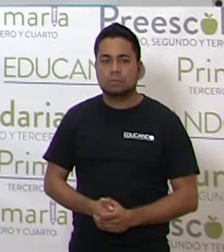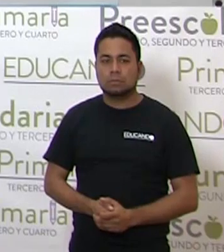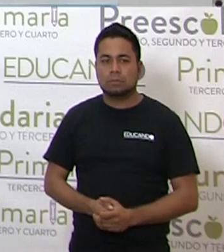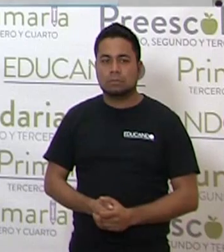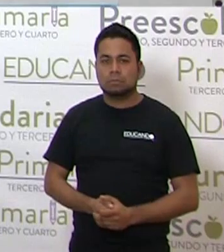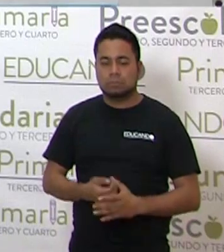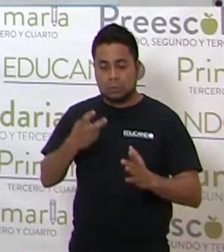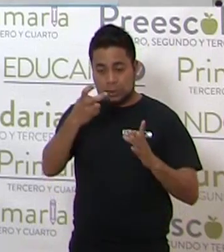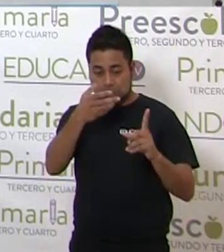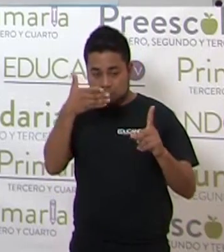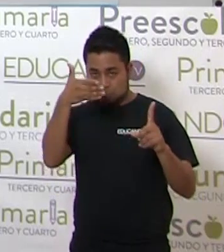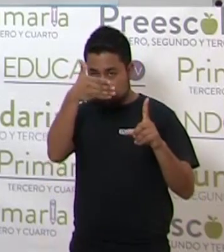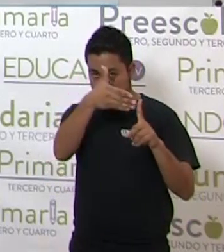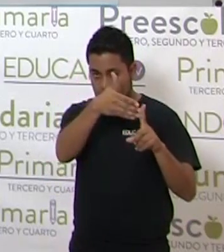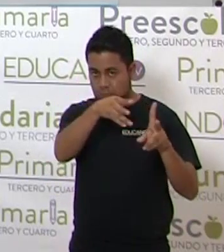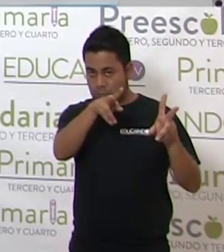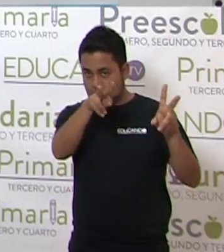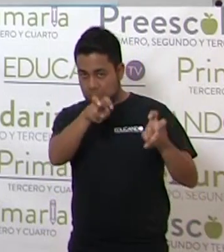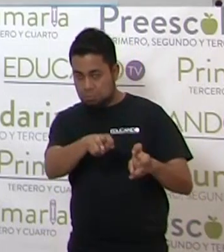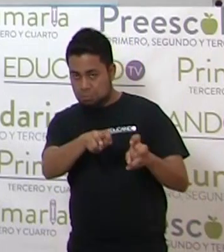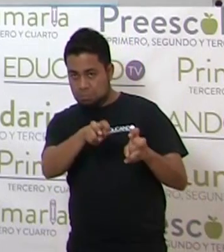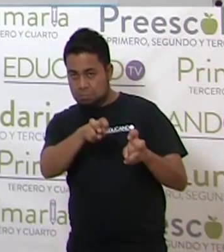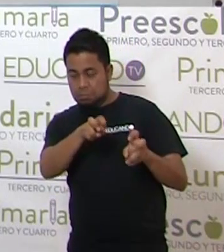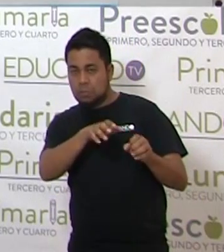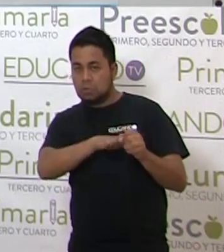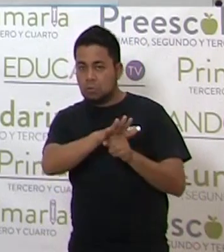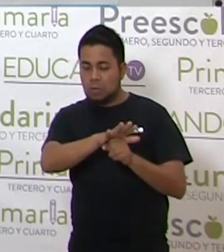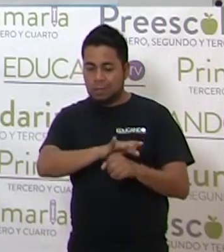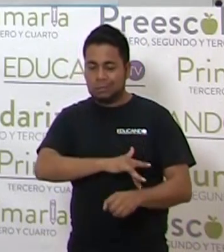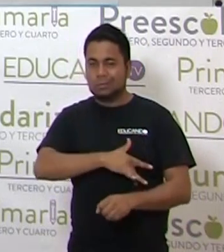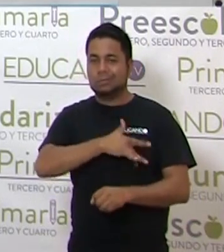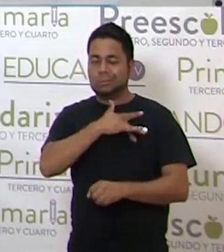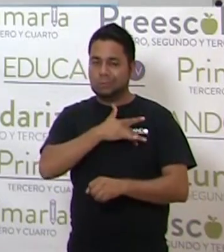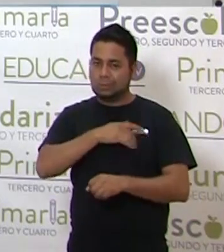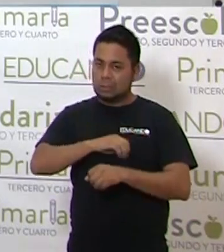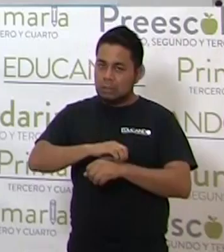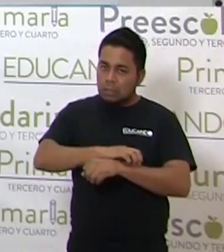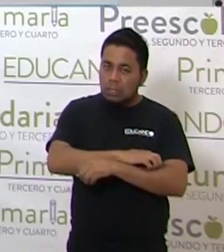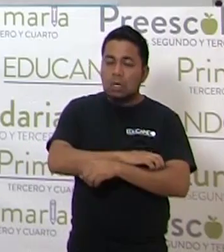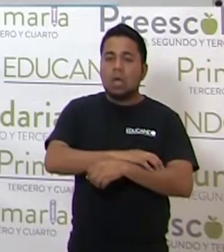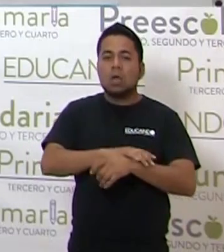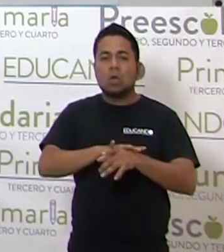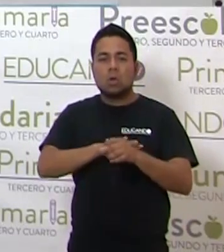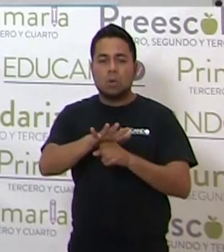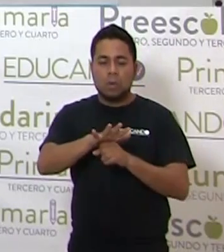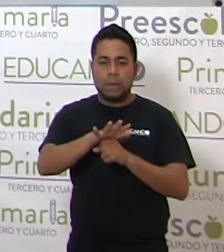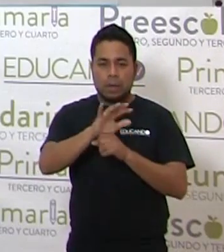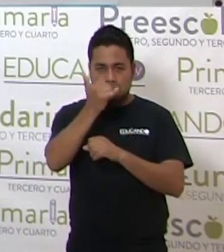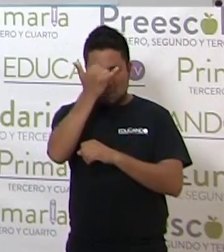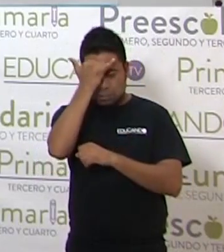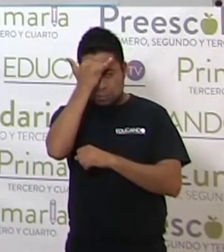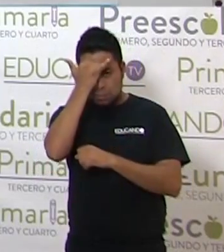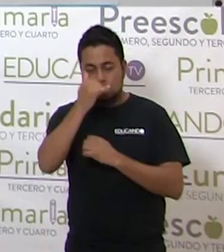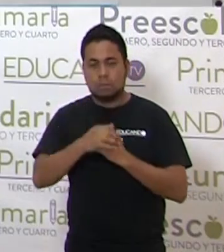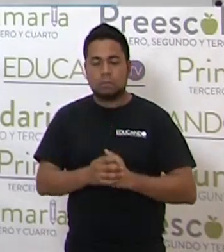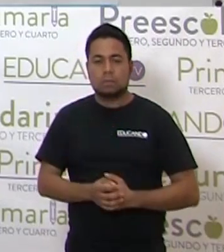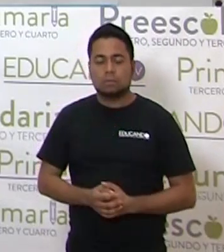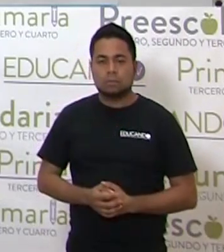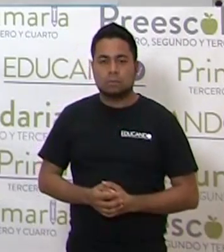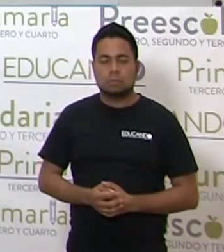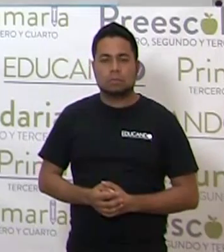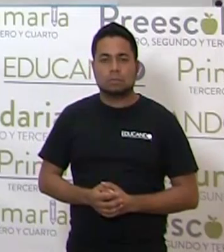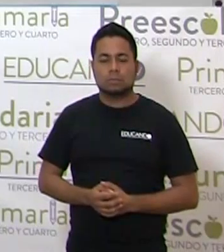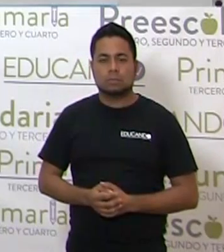Ese es el objetivo. El tema que aborda son los sentidos de la vaca. ¿Cómo está estructurado